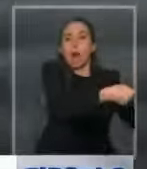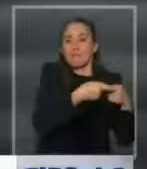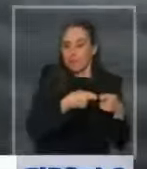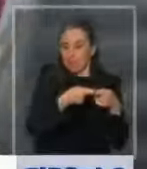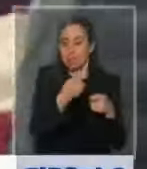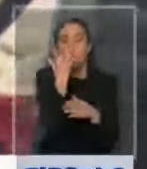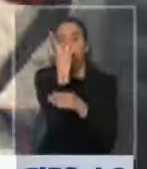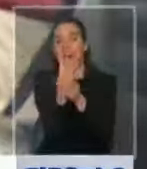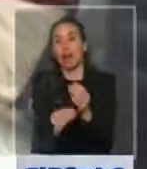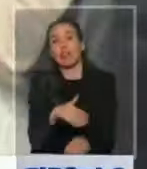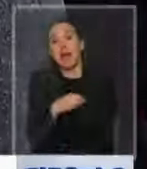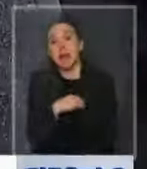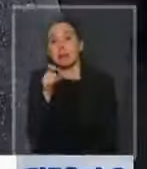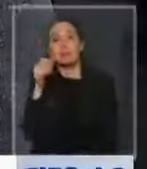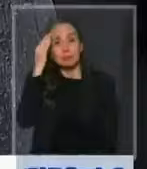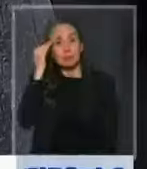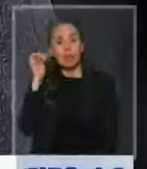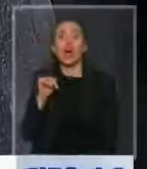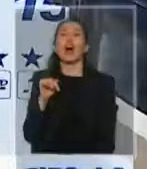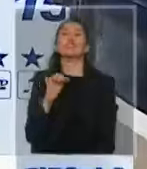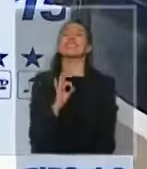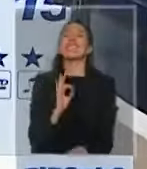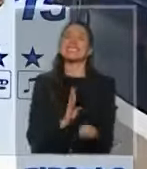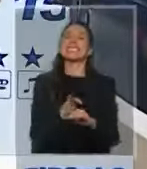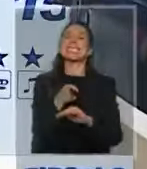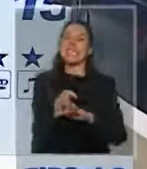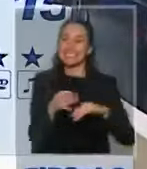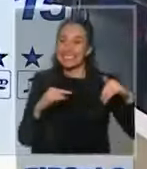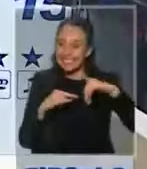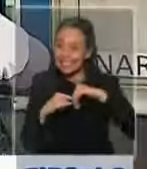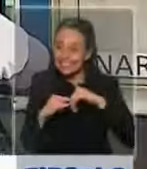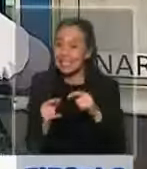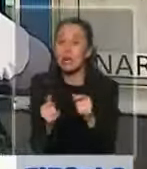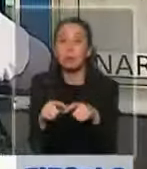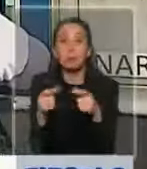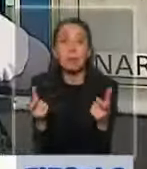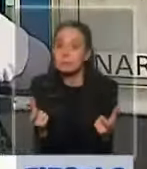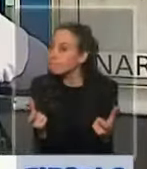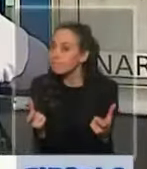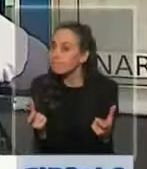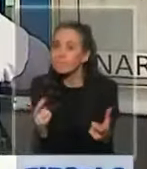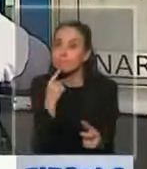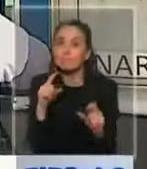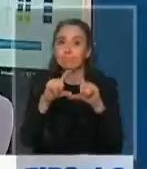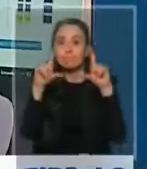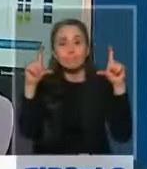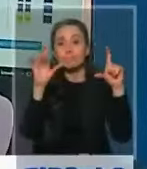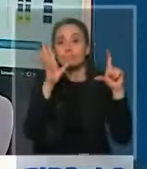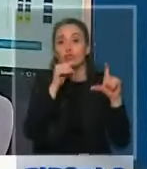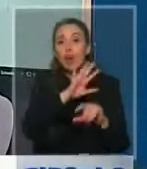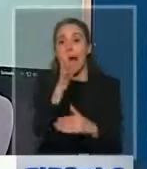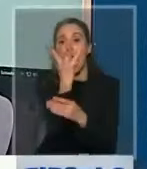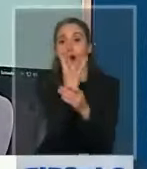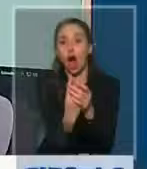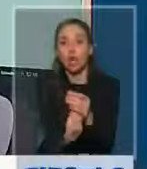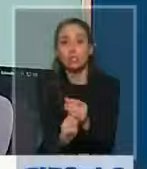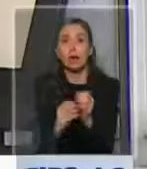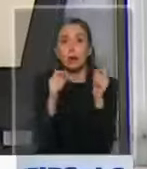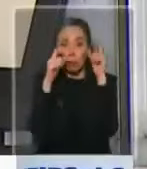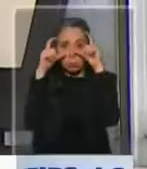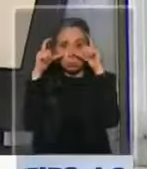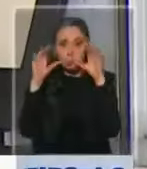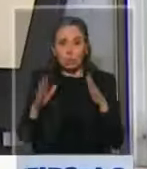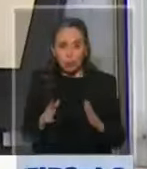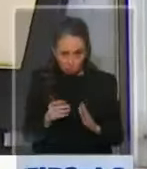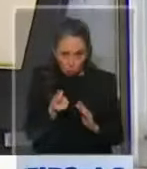que no sabían llegaron este mismo sábado para comprar pasajes y se encontraron con esta noticia. Más de algunos sorprendidos por el